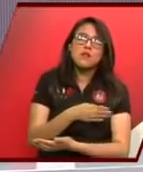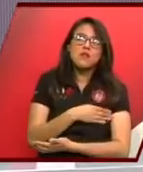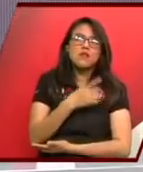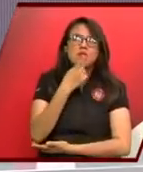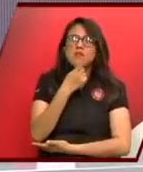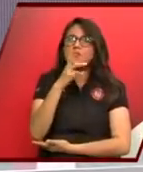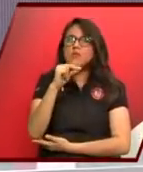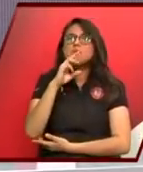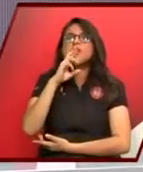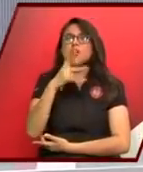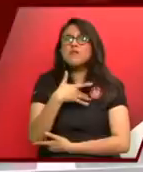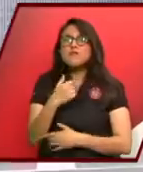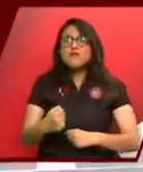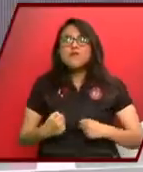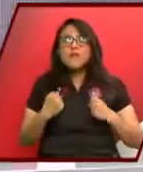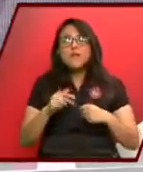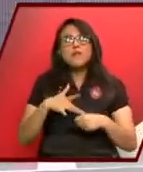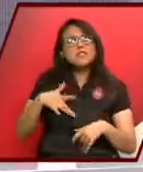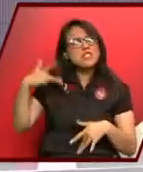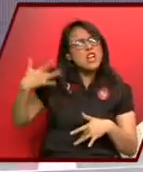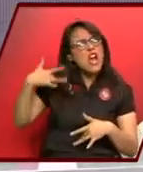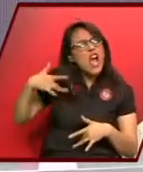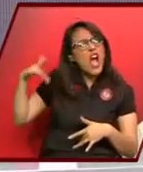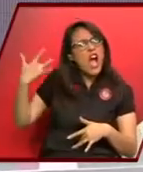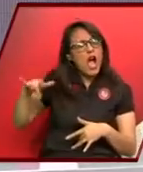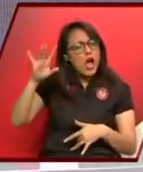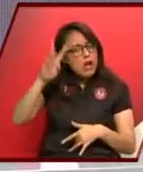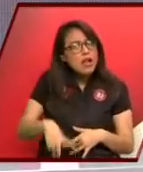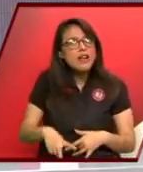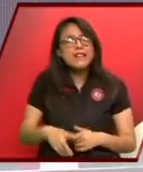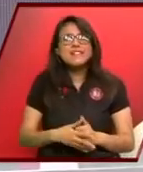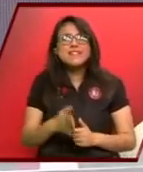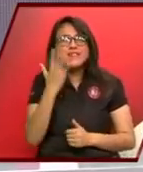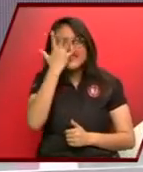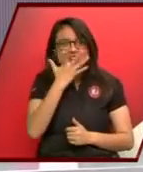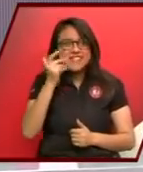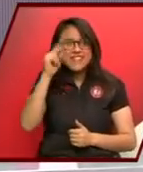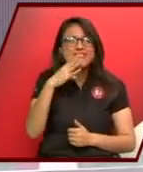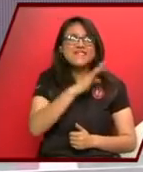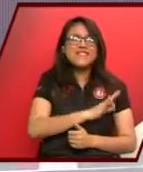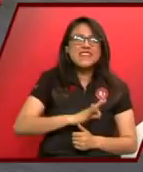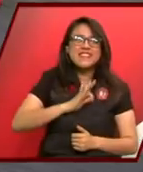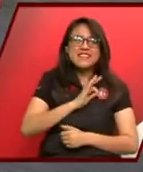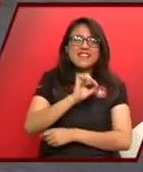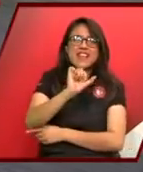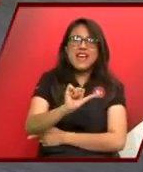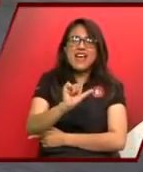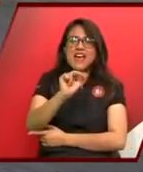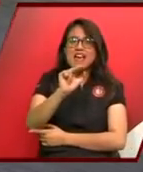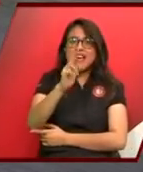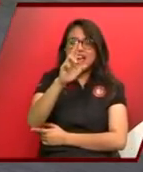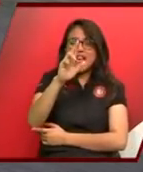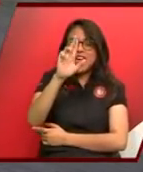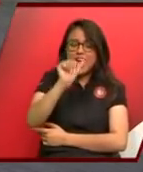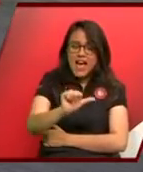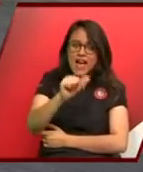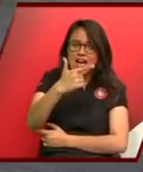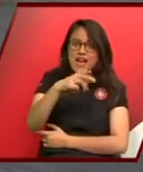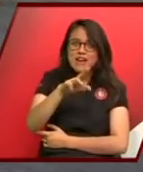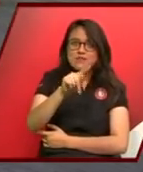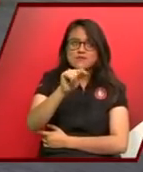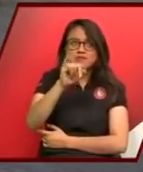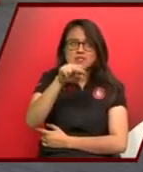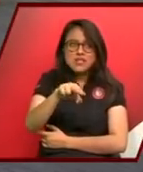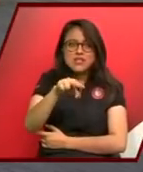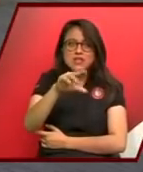dijo, hay que hacerla más fuerte porque sí anda doliéndome la espalda con esto. Está padrísimo. Felicidades a Agustín Camal, artesano campechano. Eso